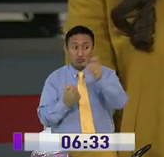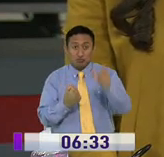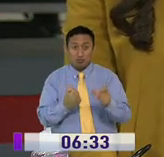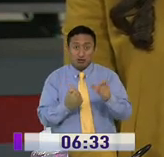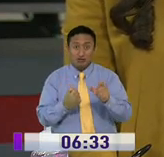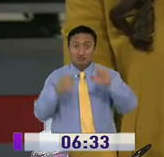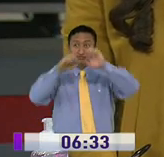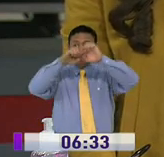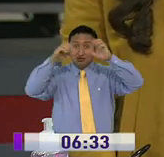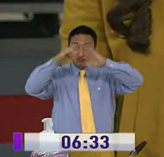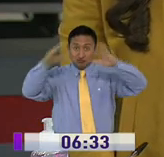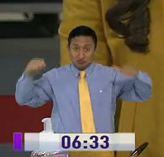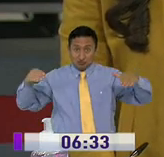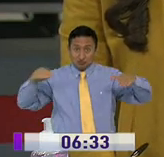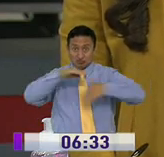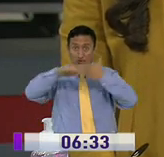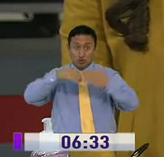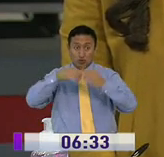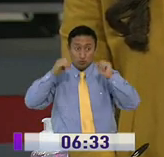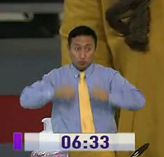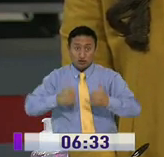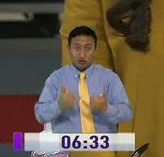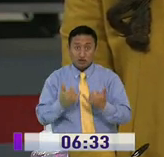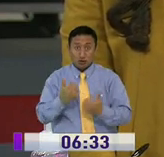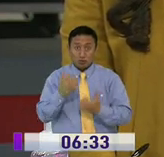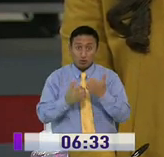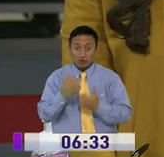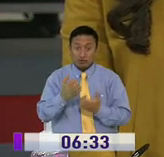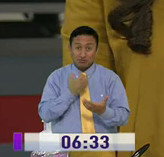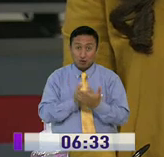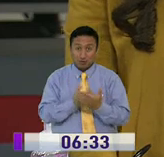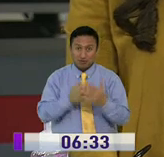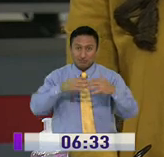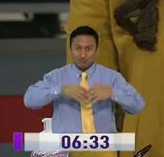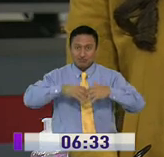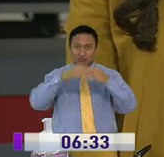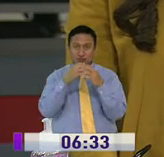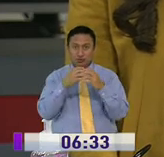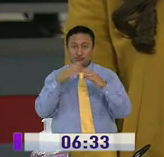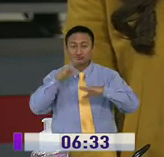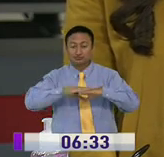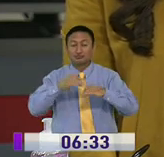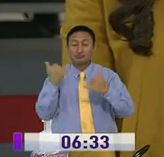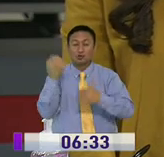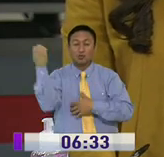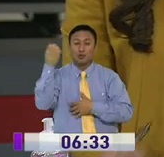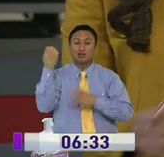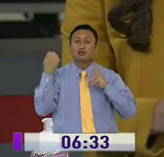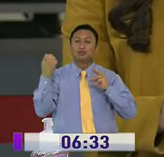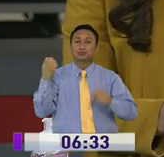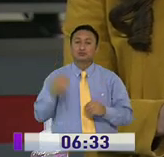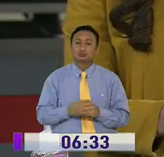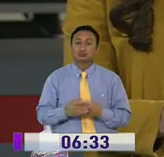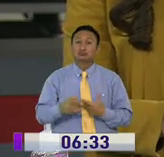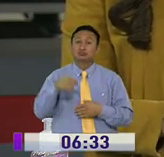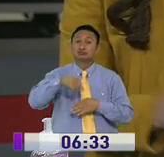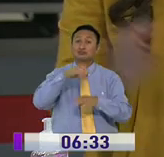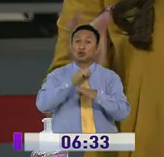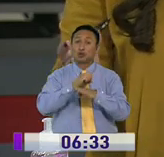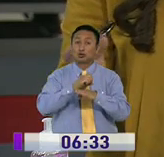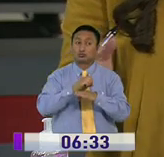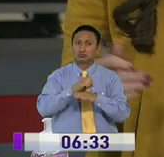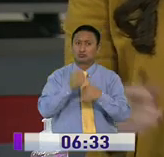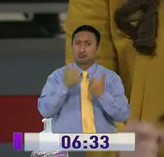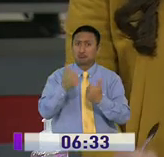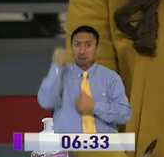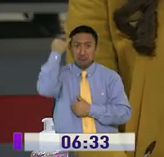pequeños y medianos productores puedan superar la baja en la producción por la emergencia sanitaria aplicada en el Ecuador es una